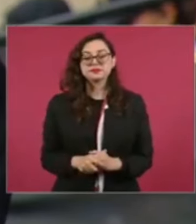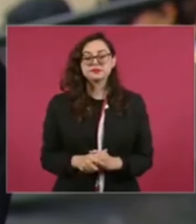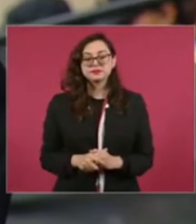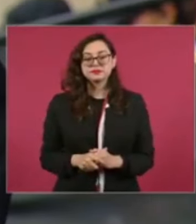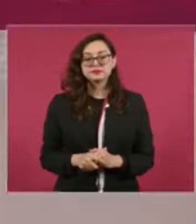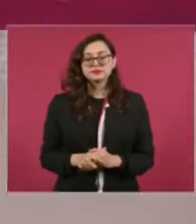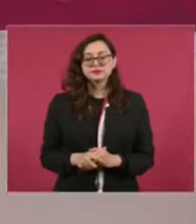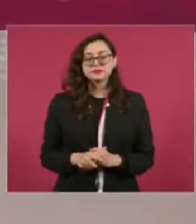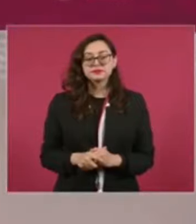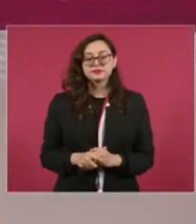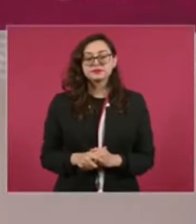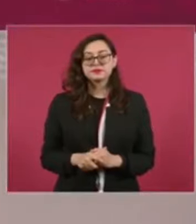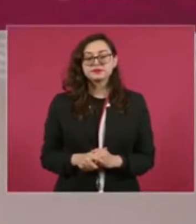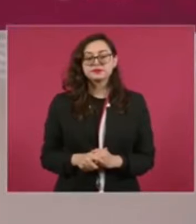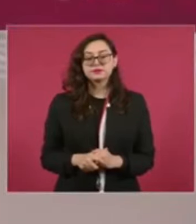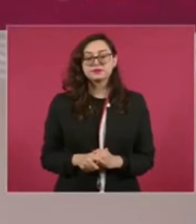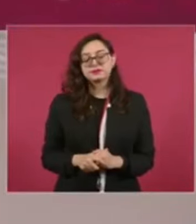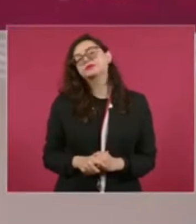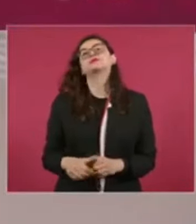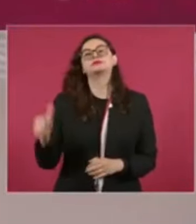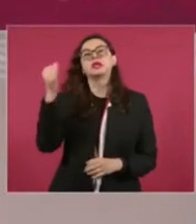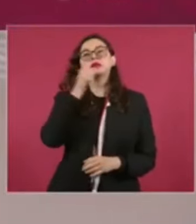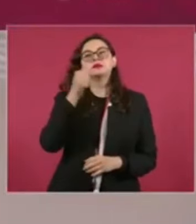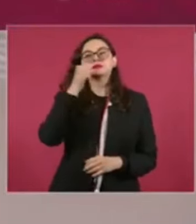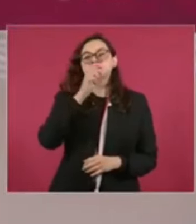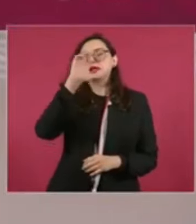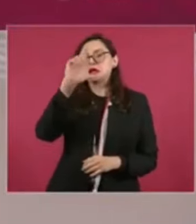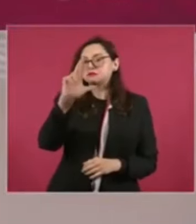Amparados bajo los ideales